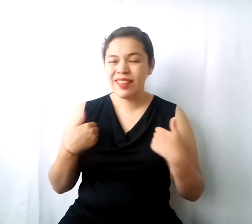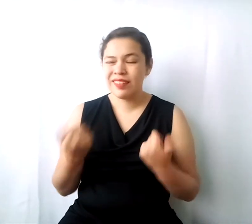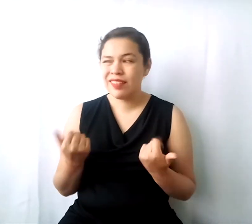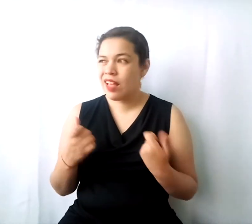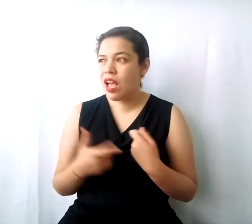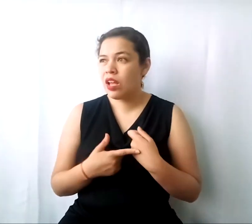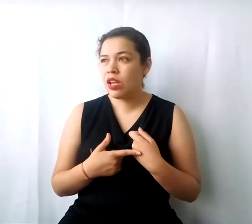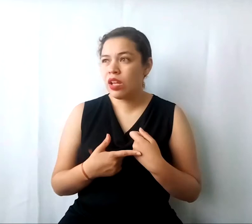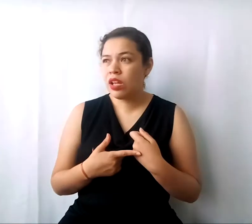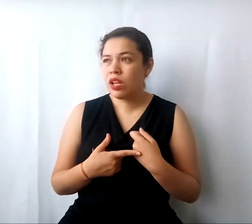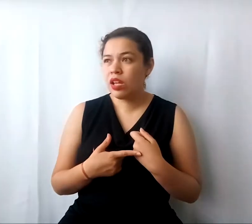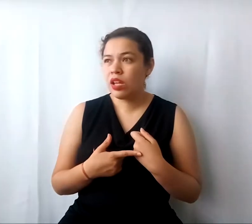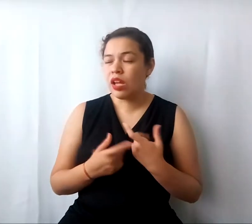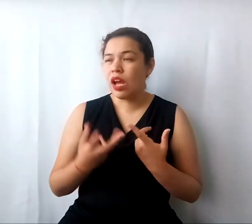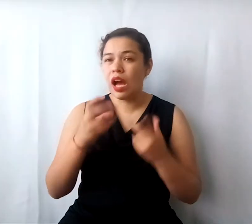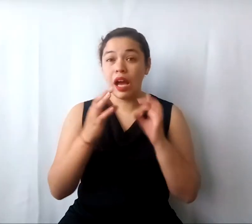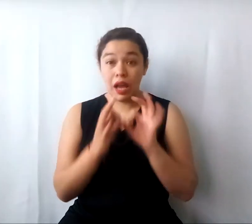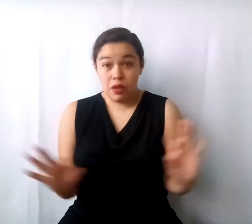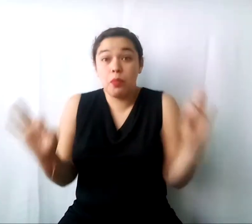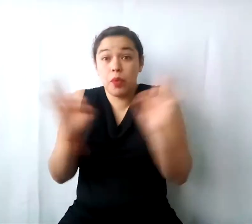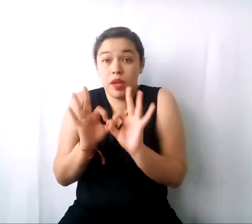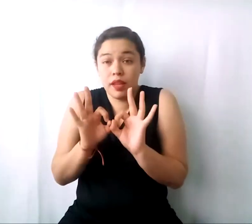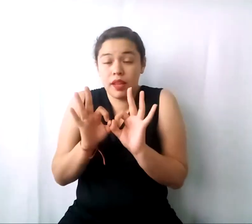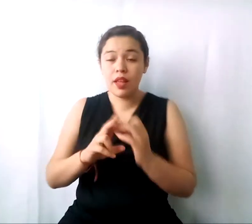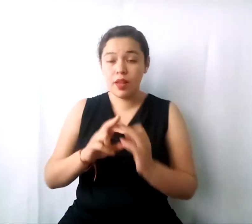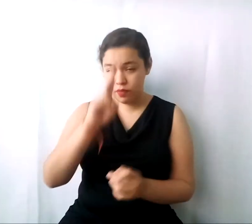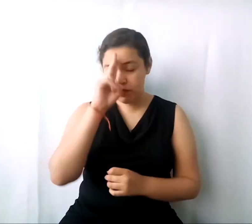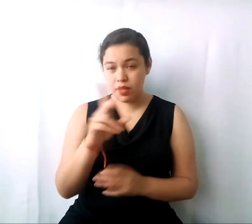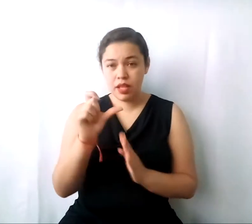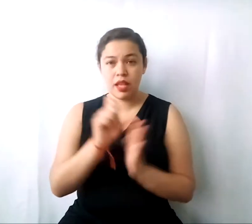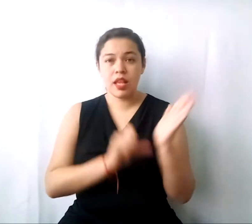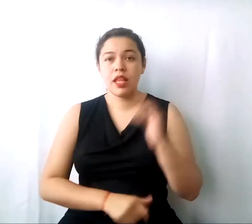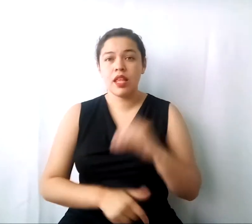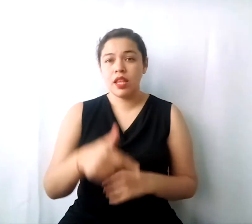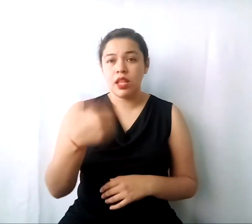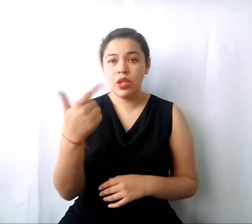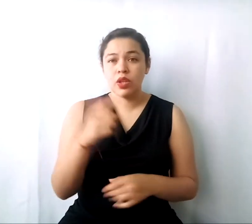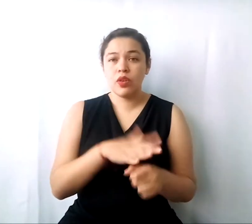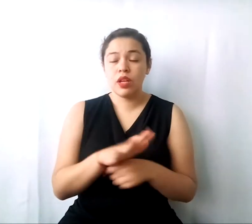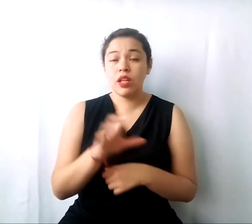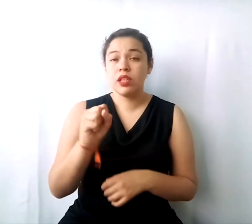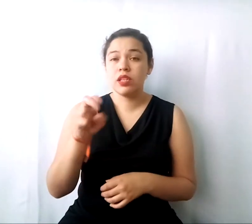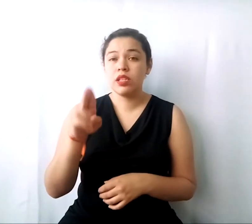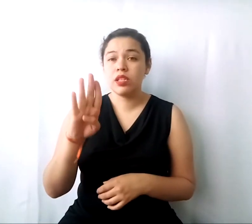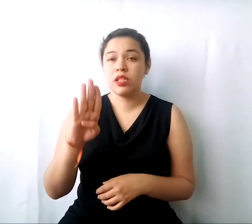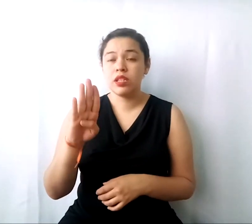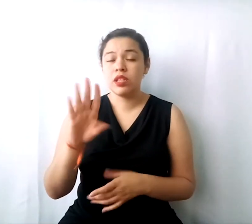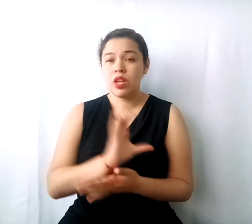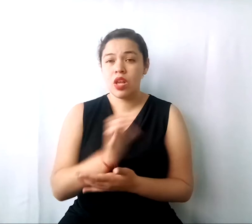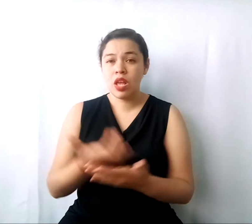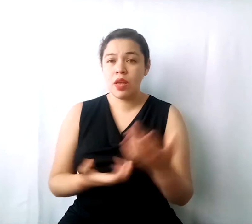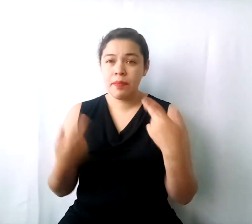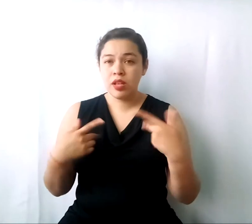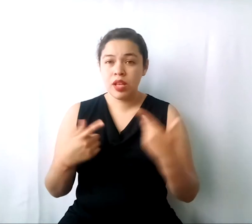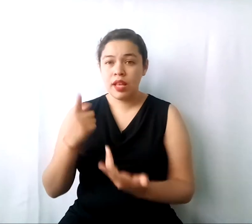desde mi punto de vista muy importante. Lo que está prohibido en el artículo 12 es la subcontratación de personal.